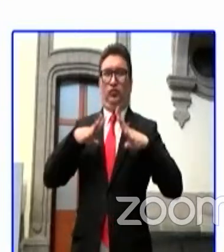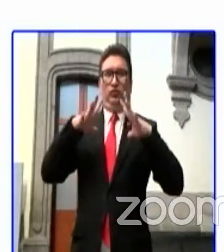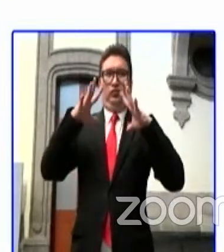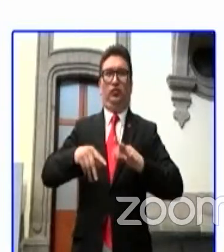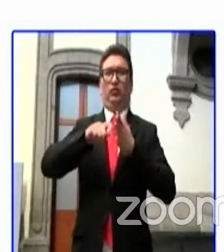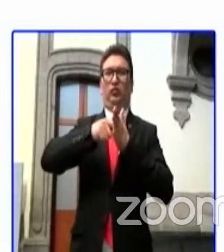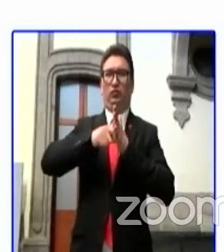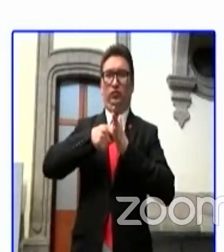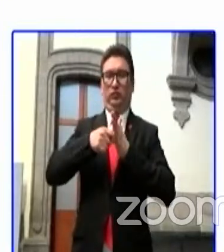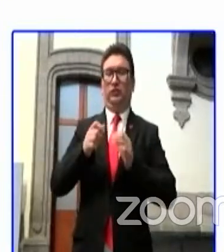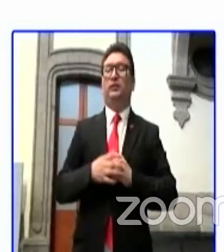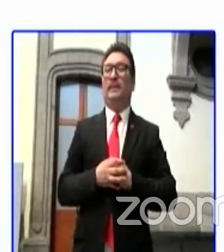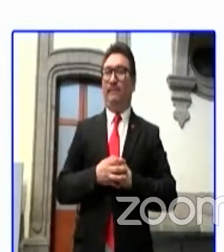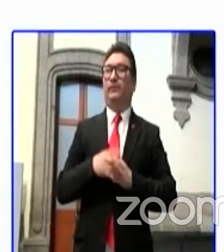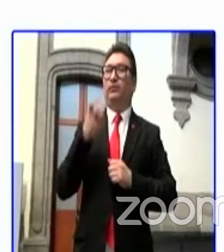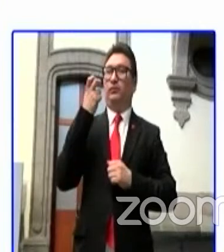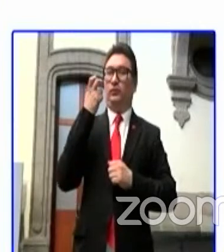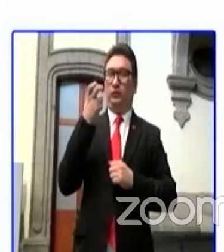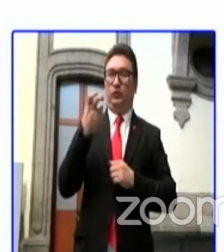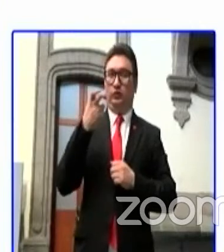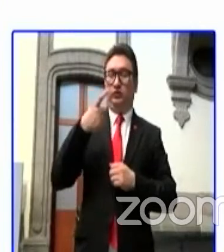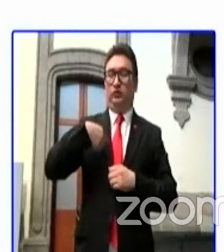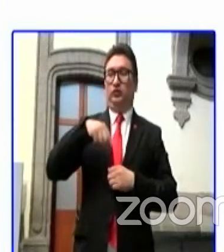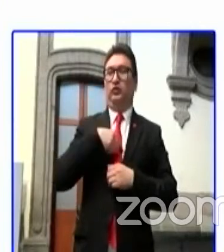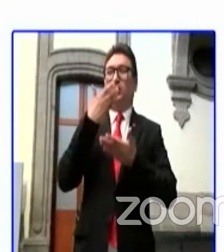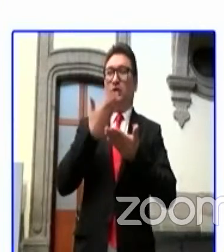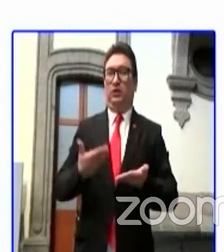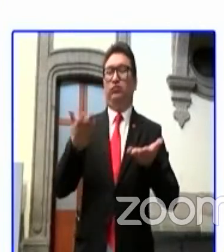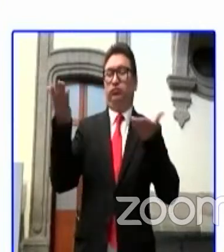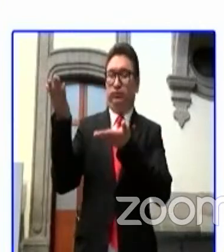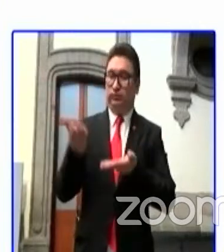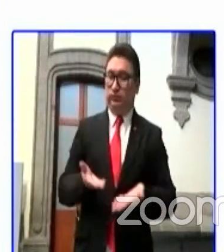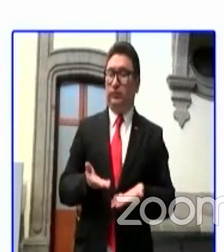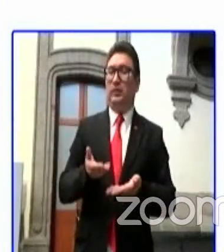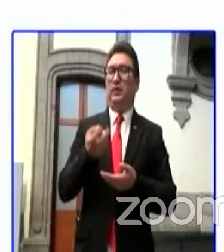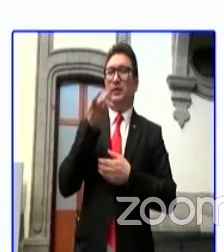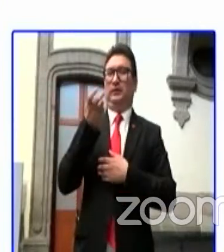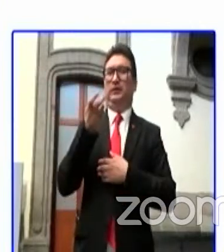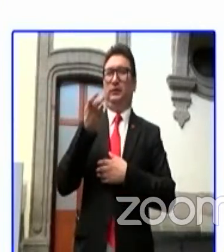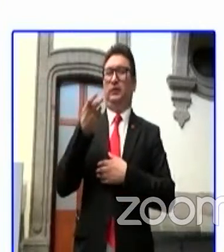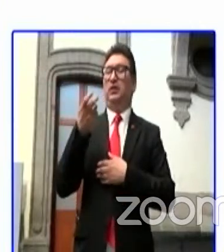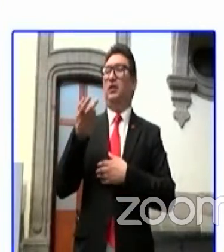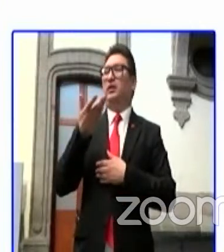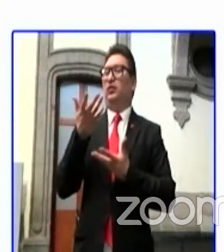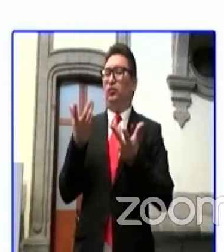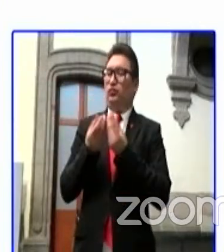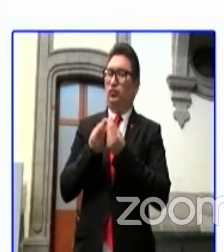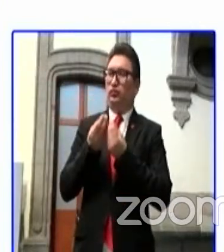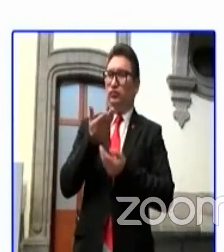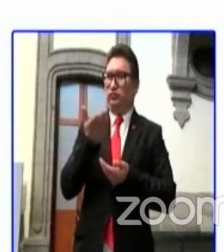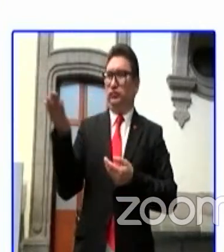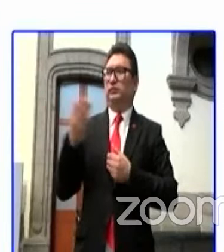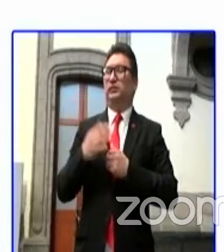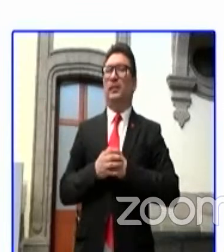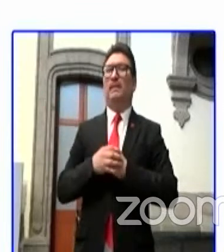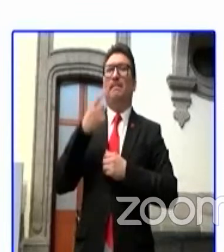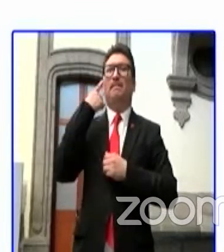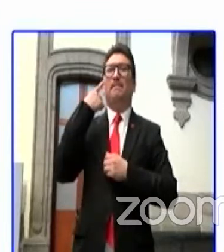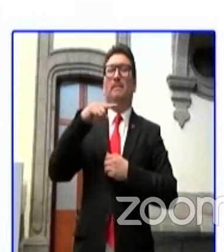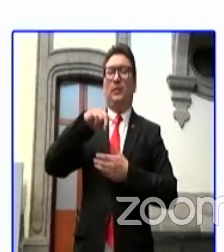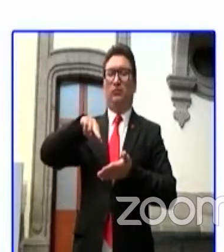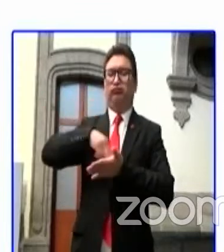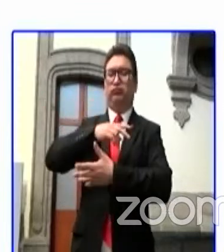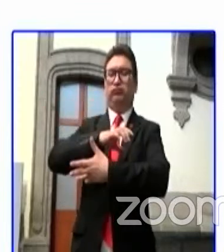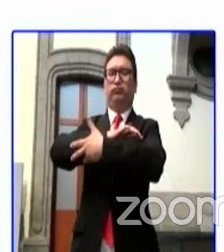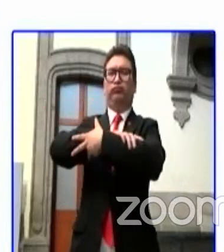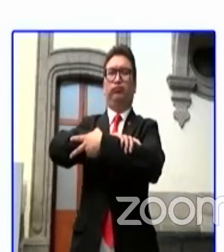Y es ese hecho el que nos trae hoy aquí a estar con ustedes para firmar este pacto,